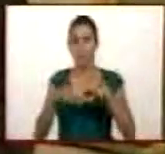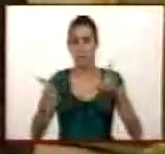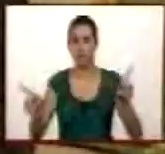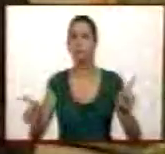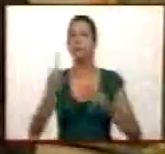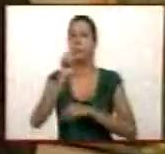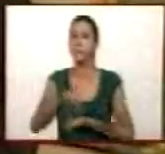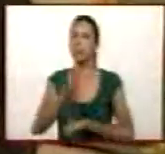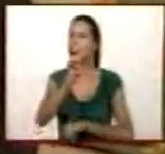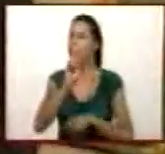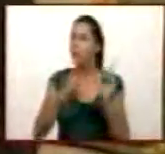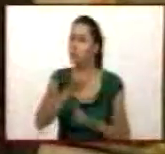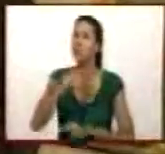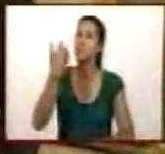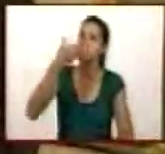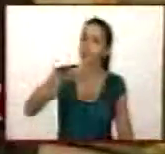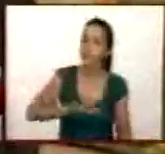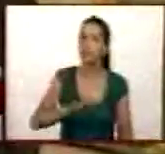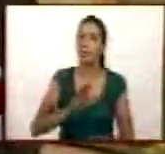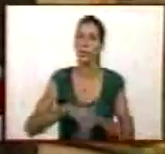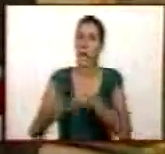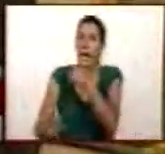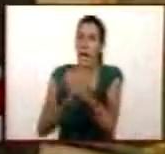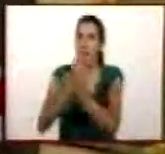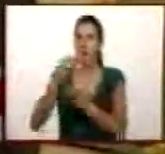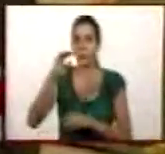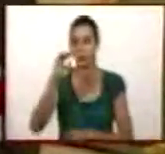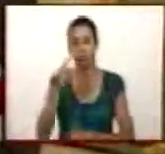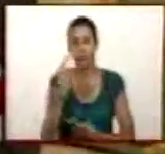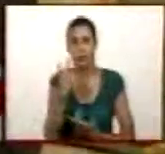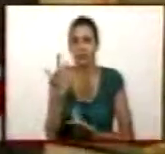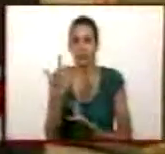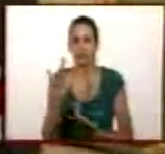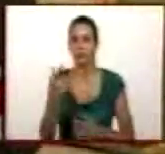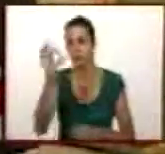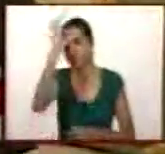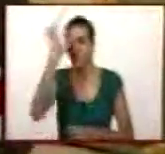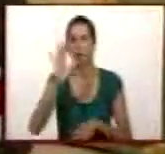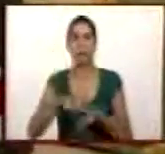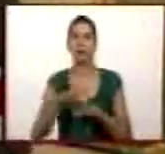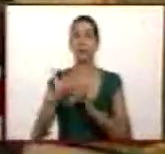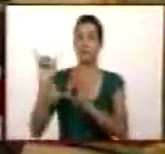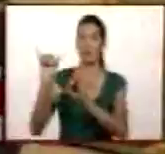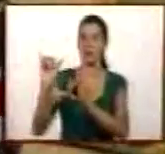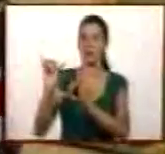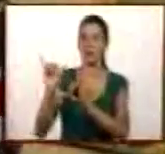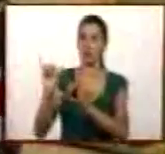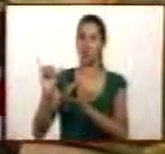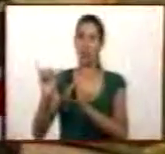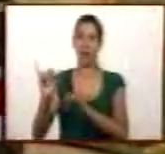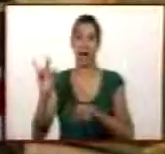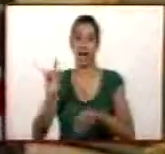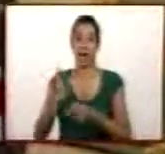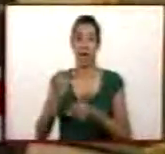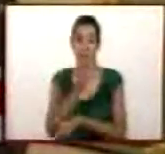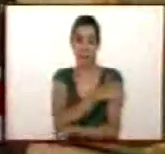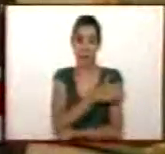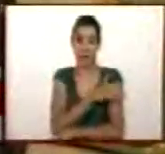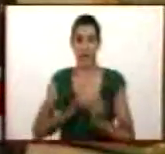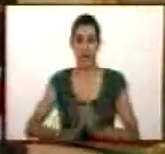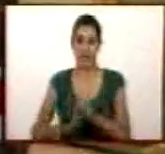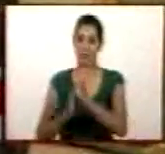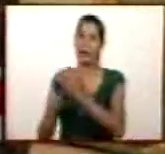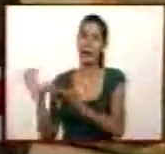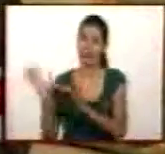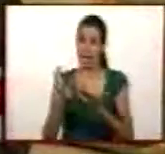y también de aquellos que cayeron engañados y manipulados y que fueron asesinados por quienes los trajeron a intentar asaltar el